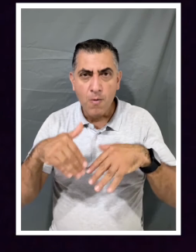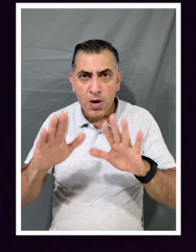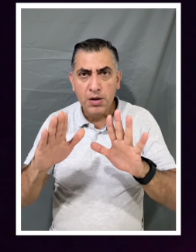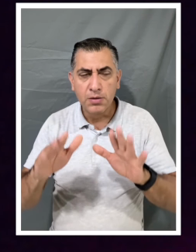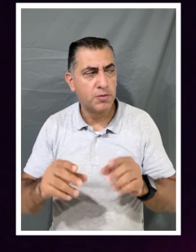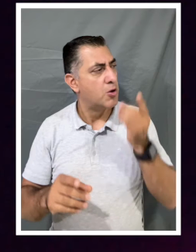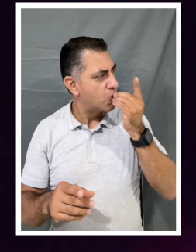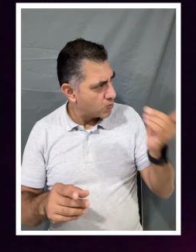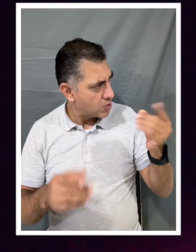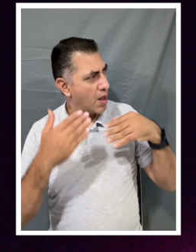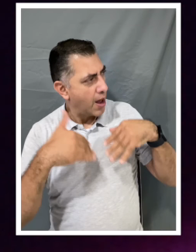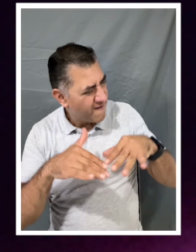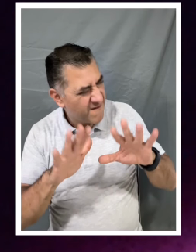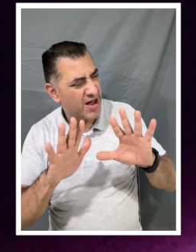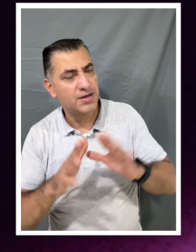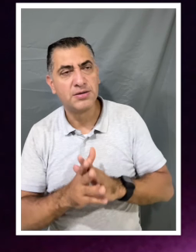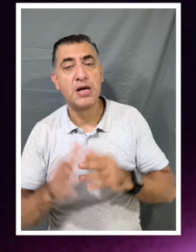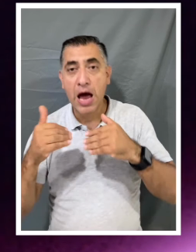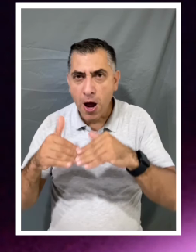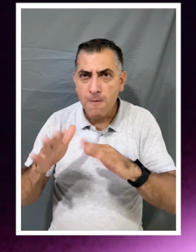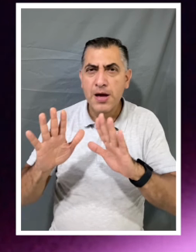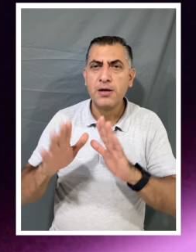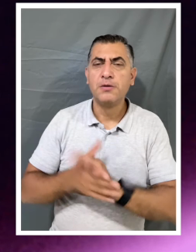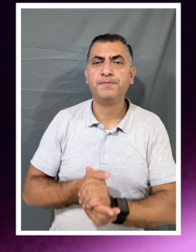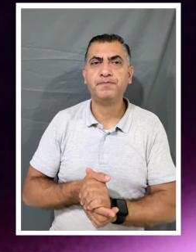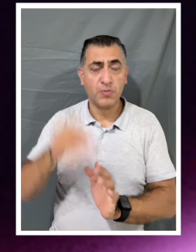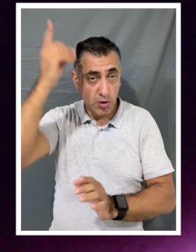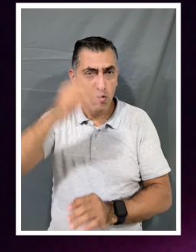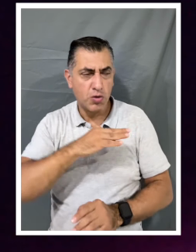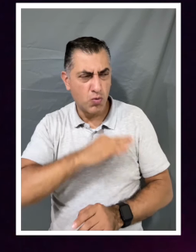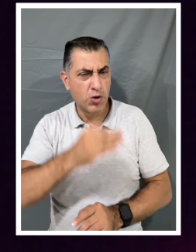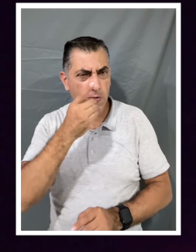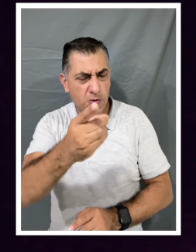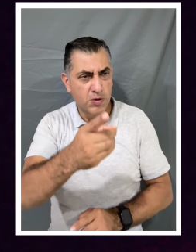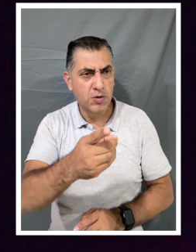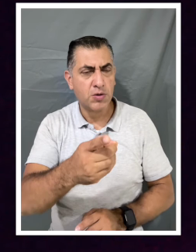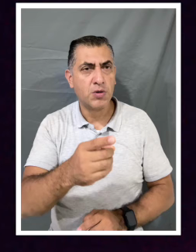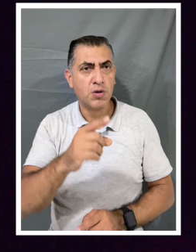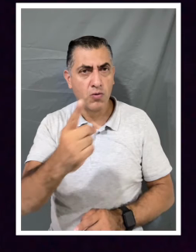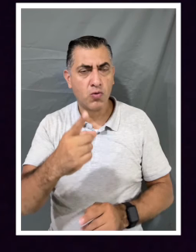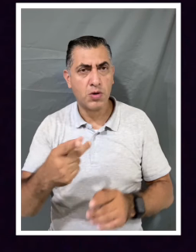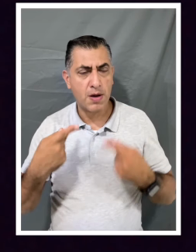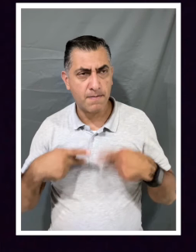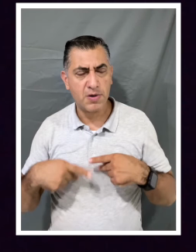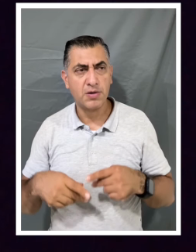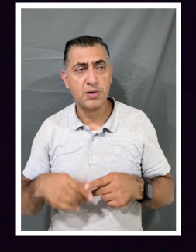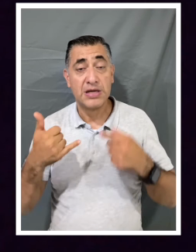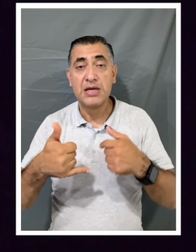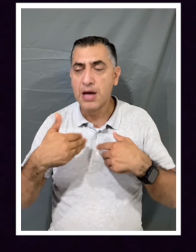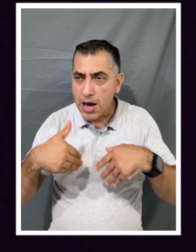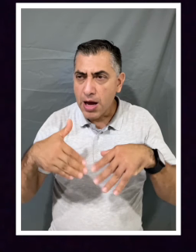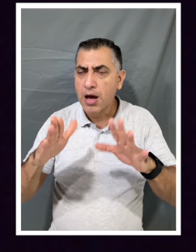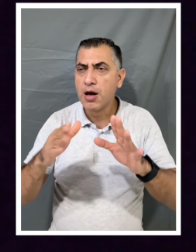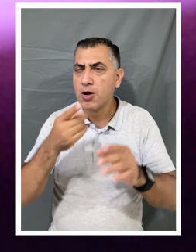Dile al que está a tu lado a veces a veces Dios puede decirle algo a alguien que tiene Don de profecía y a